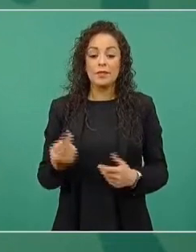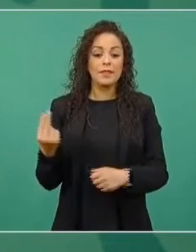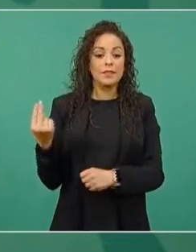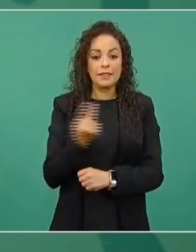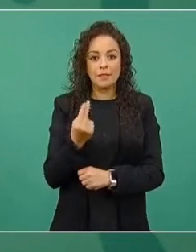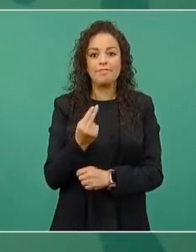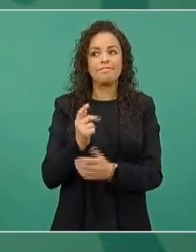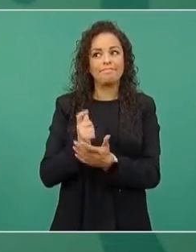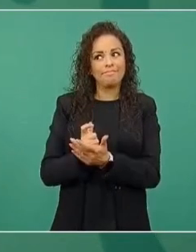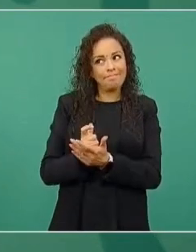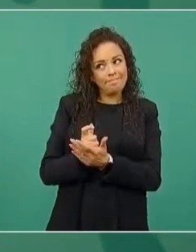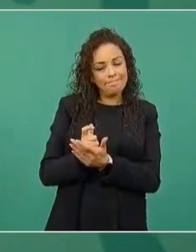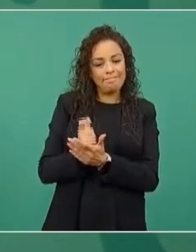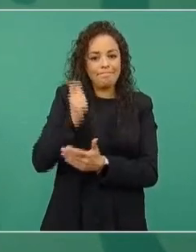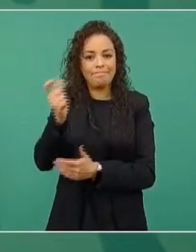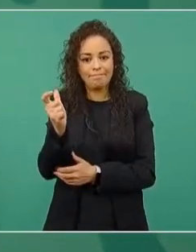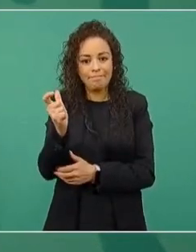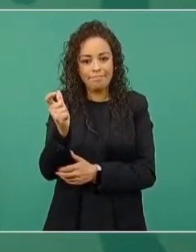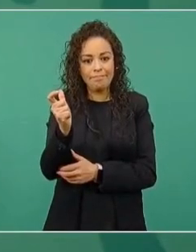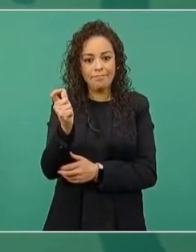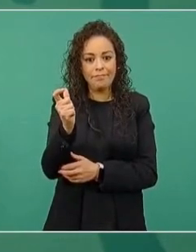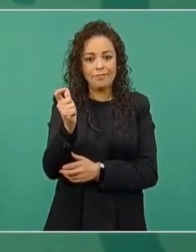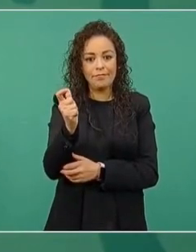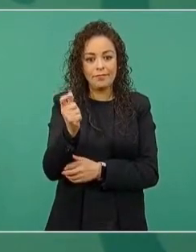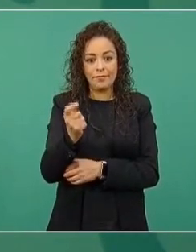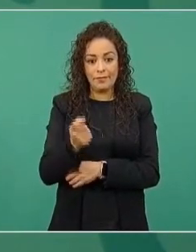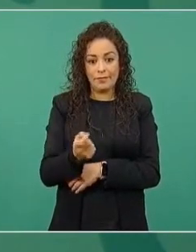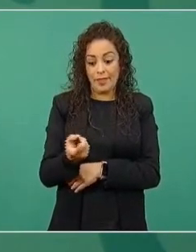la refinería en diciembre.